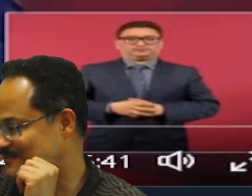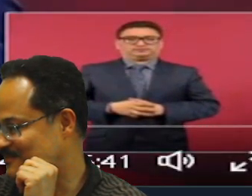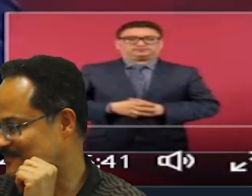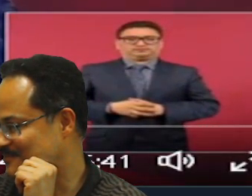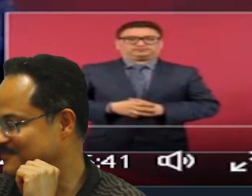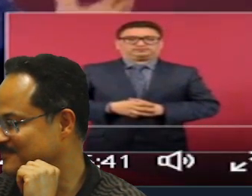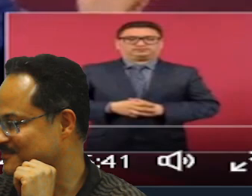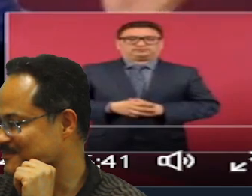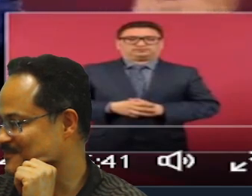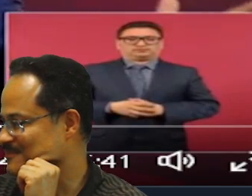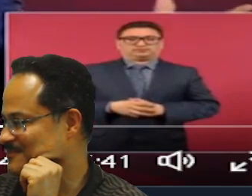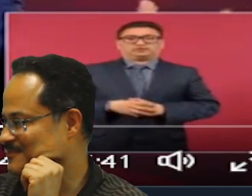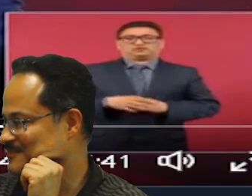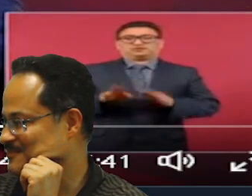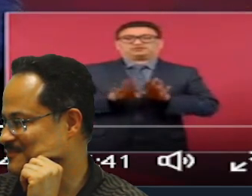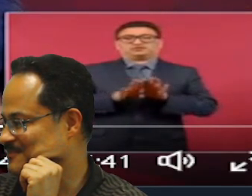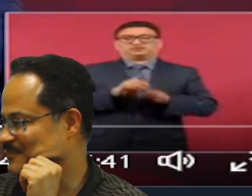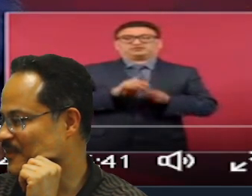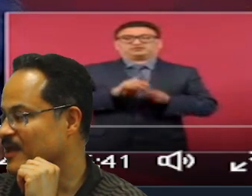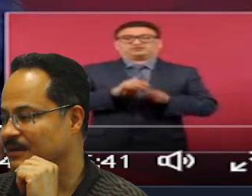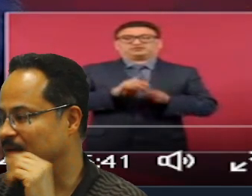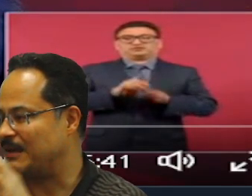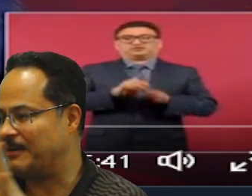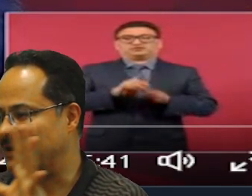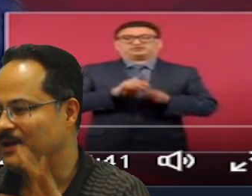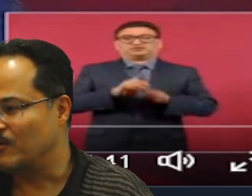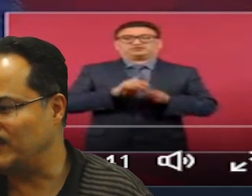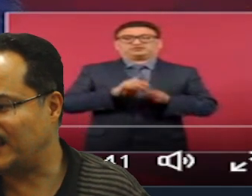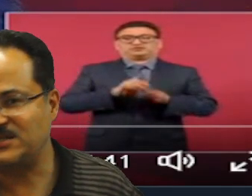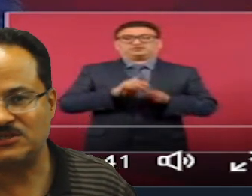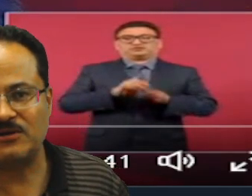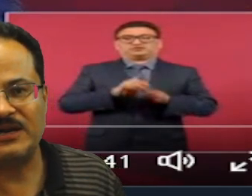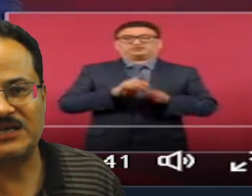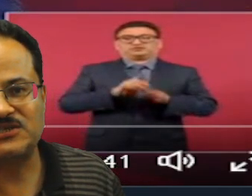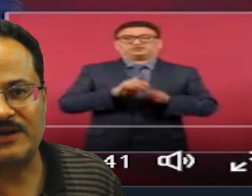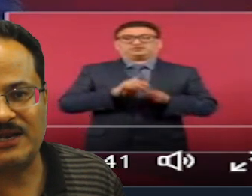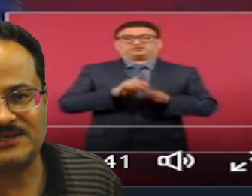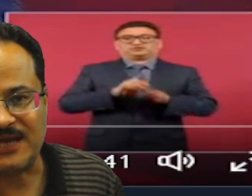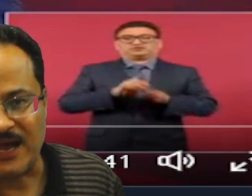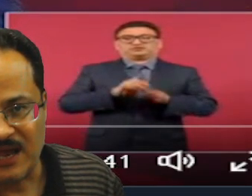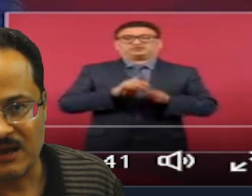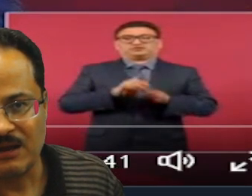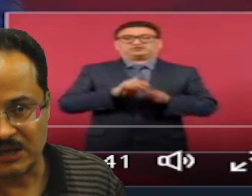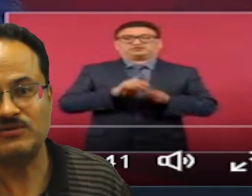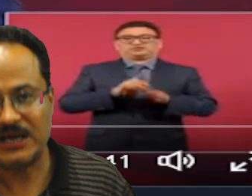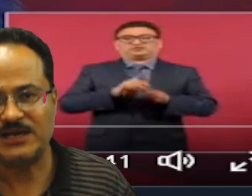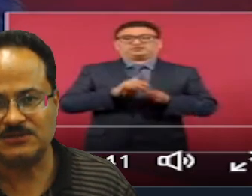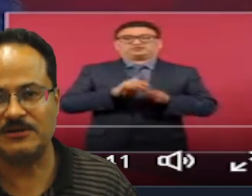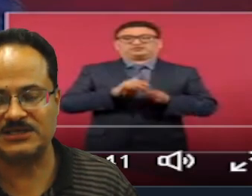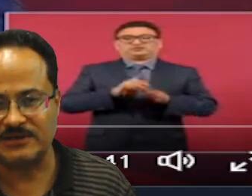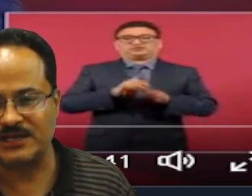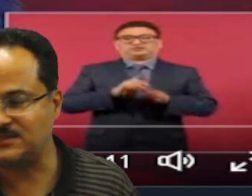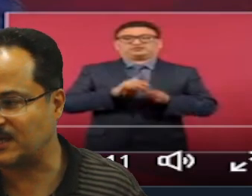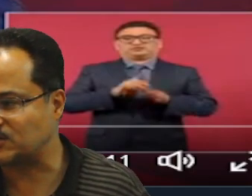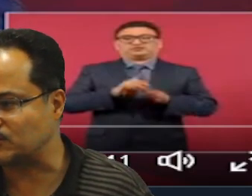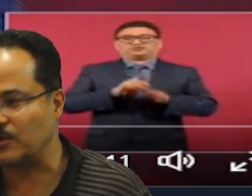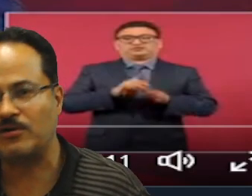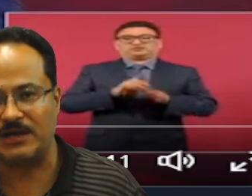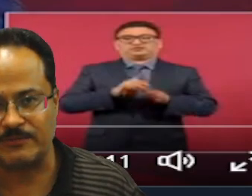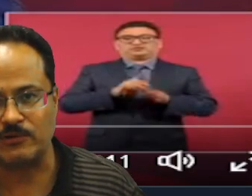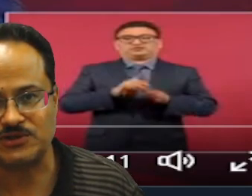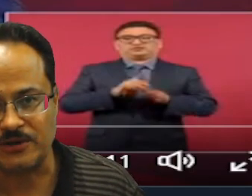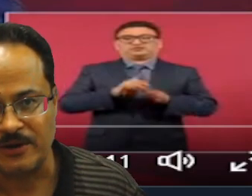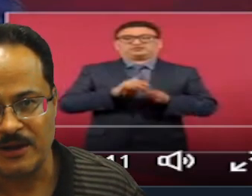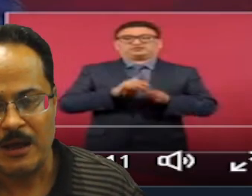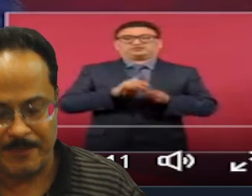y como no pudieron a ver un ejército nacionalista es un ejército nacionalista que surgió